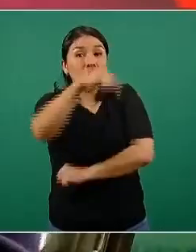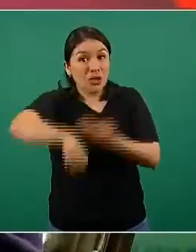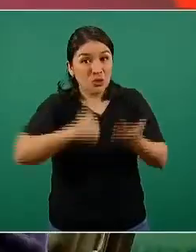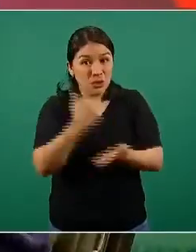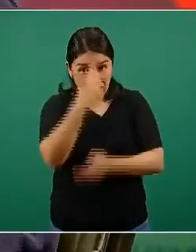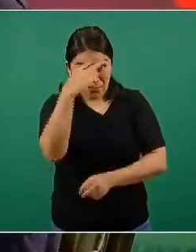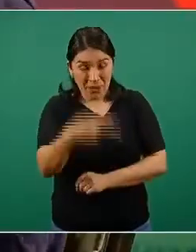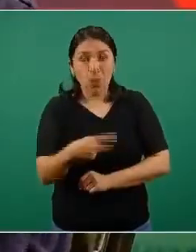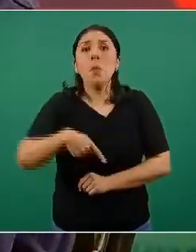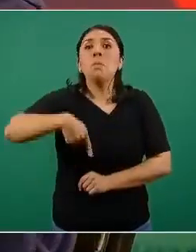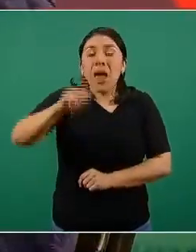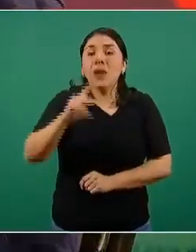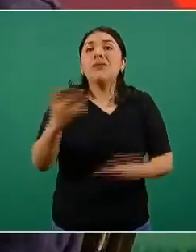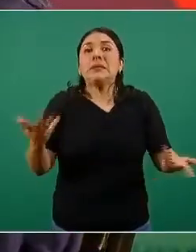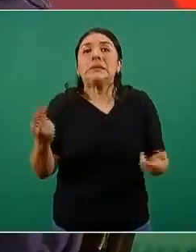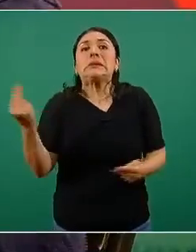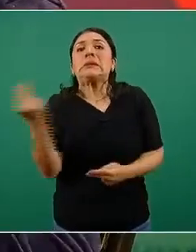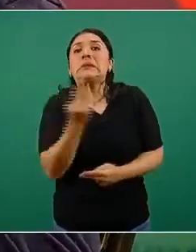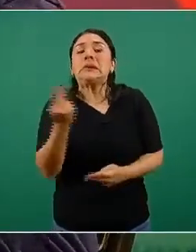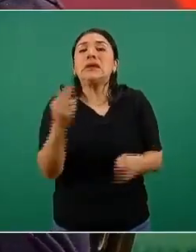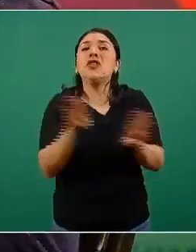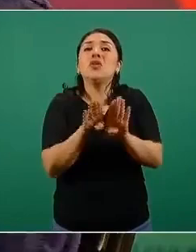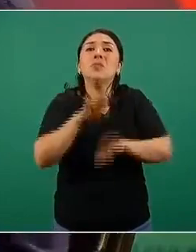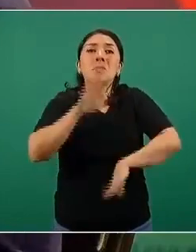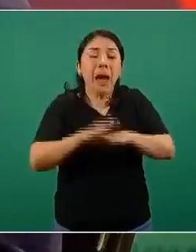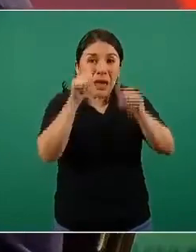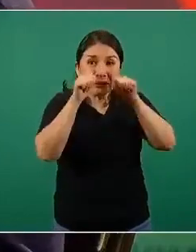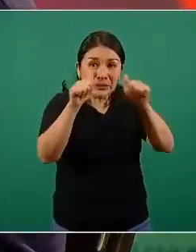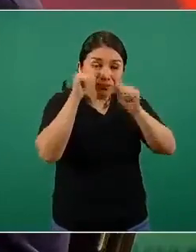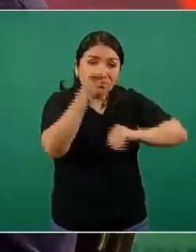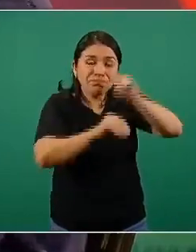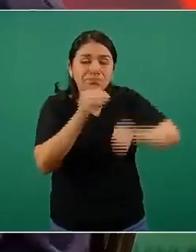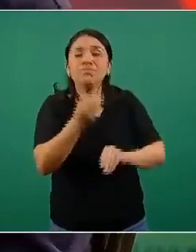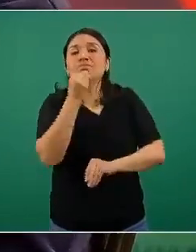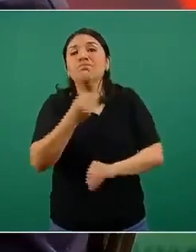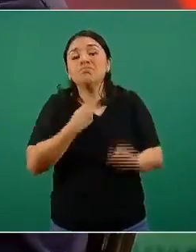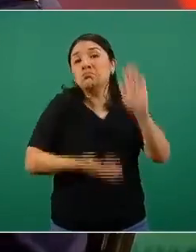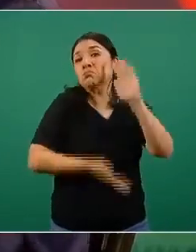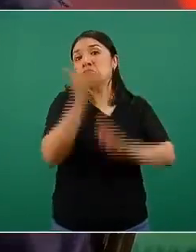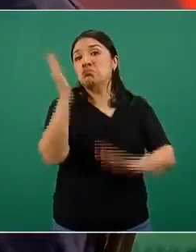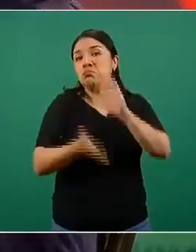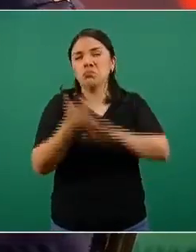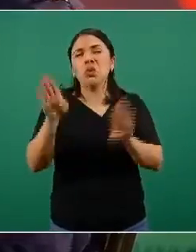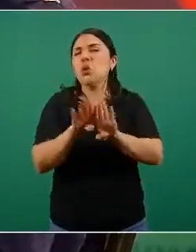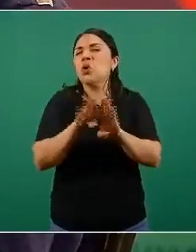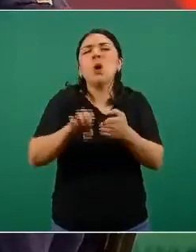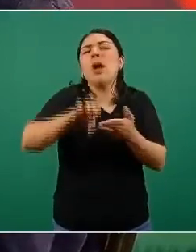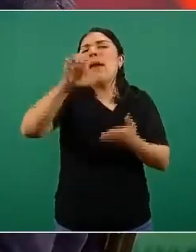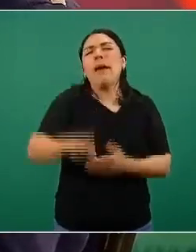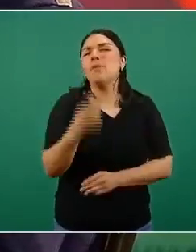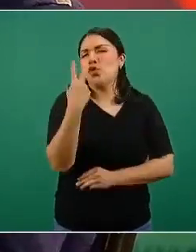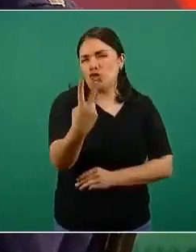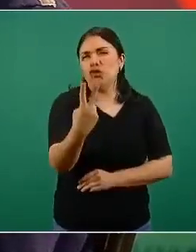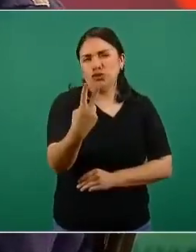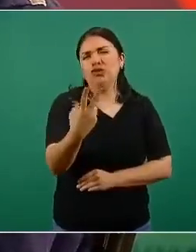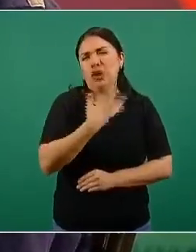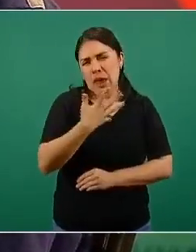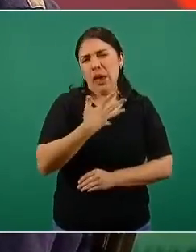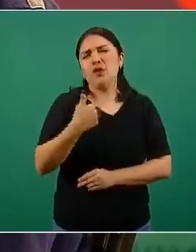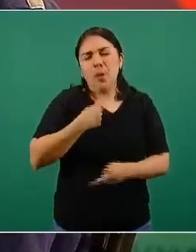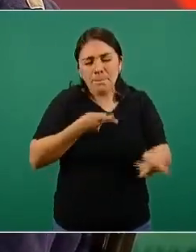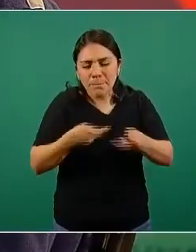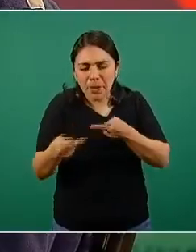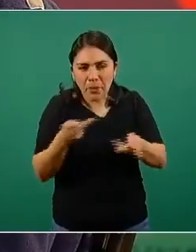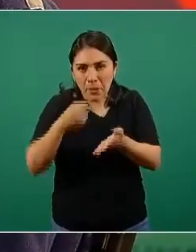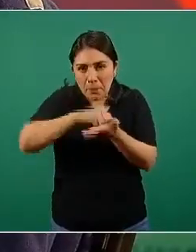pero precisamente por necesidades de reconversión se trasladaron. Digo, esto hay 2 ejemplos específicos que ya los tenemos